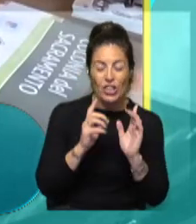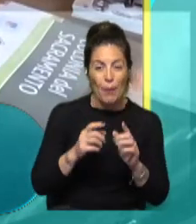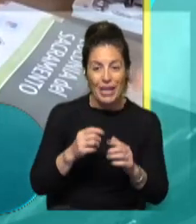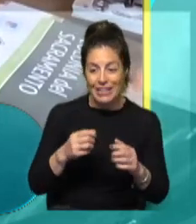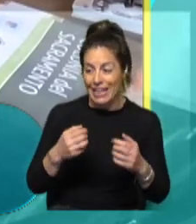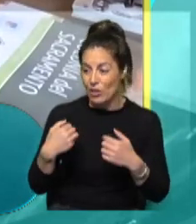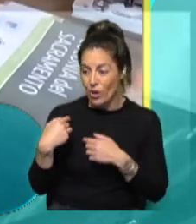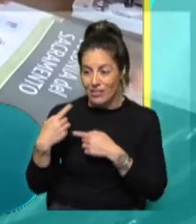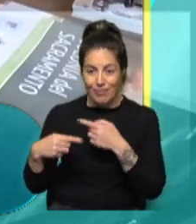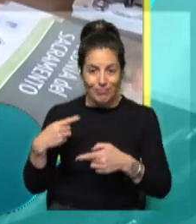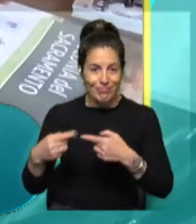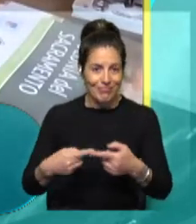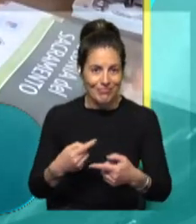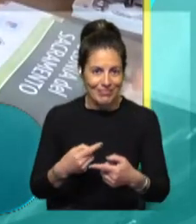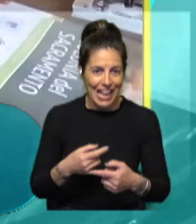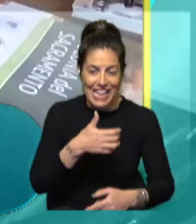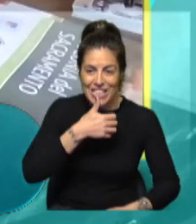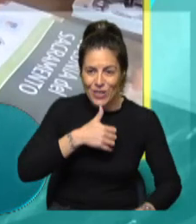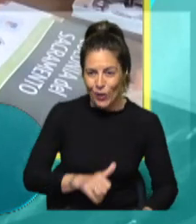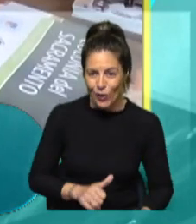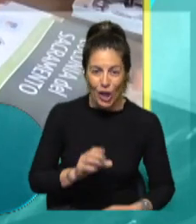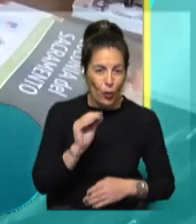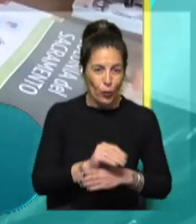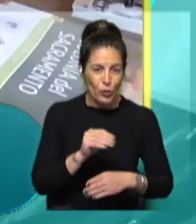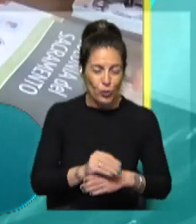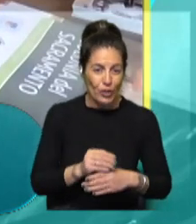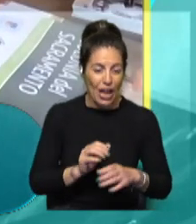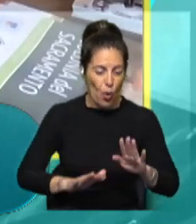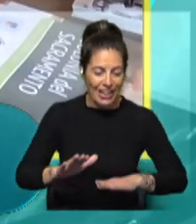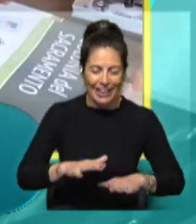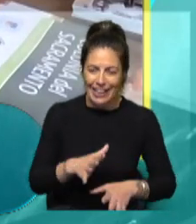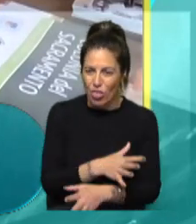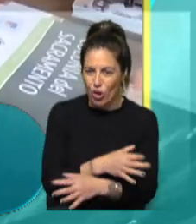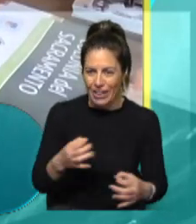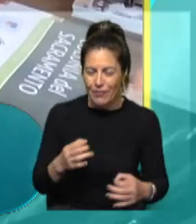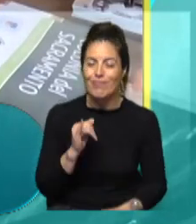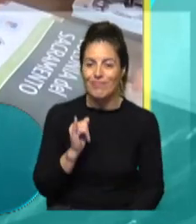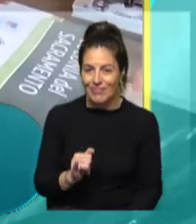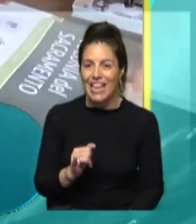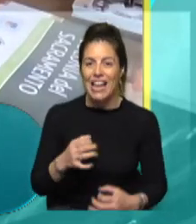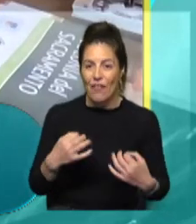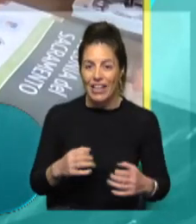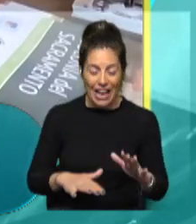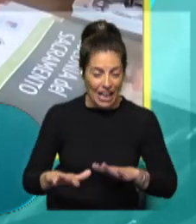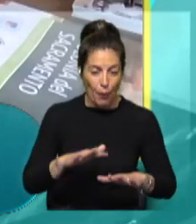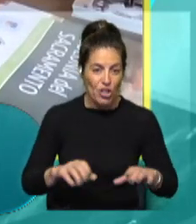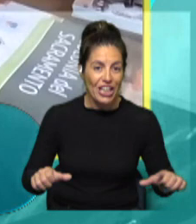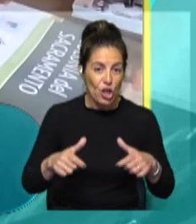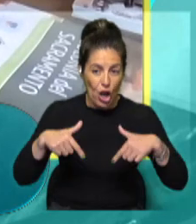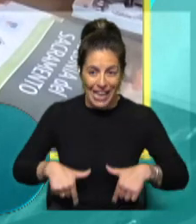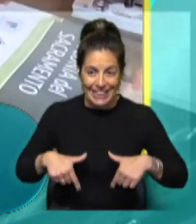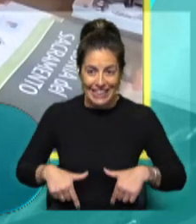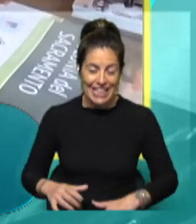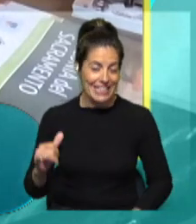de nuestra cultura, y lo han dejado increíble. La verdad que la remodelación que hizo la Intendencia de Colonia de la Plaza